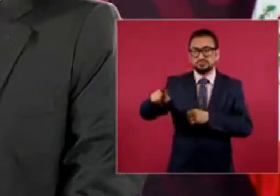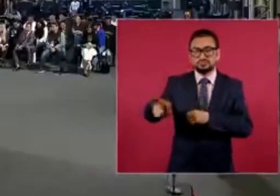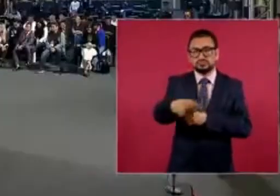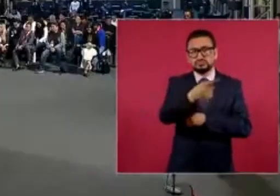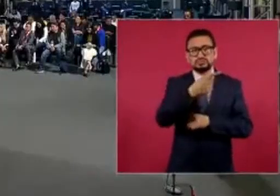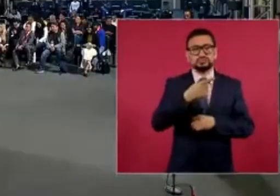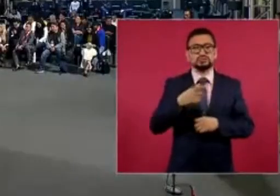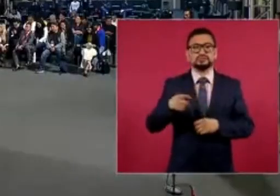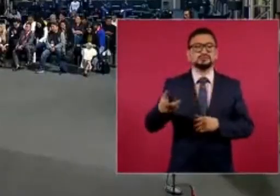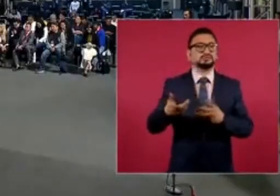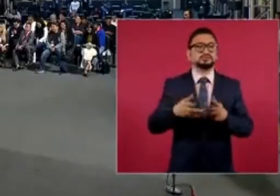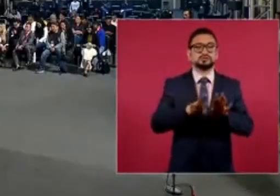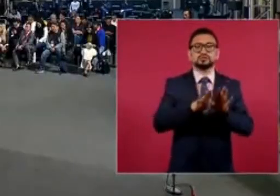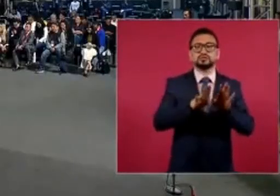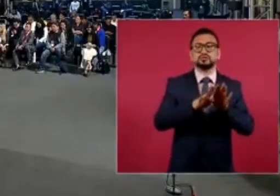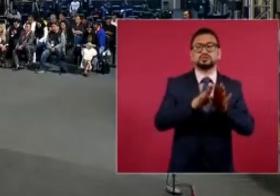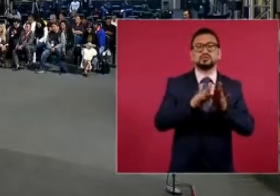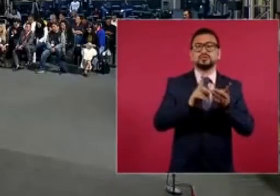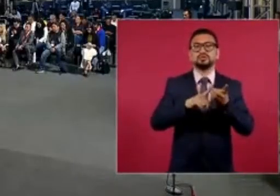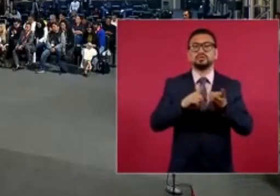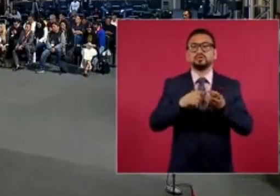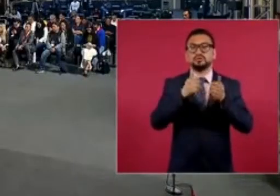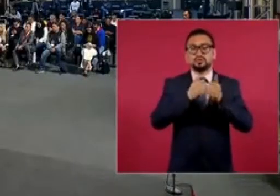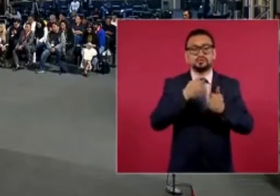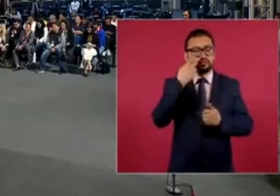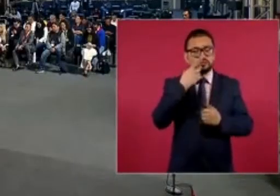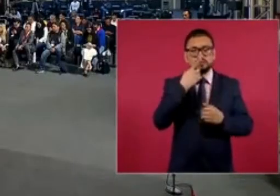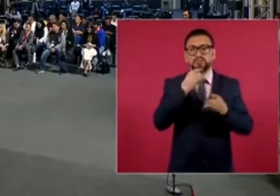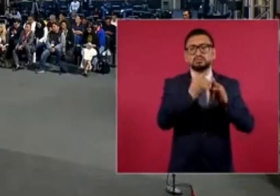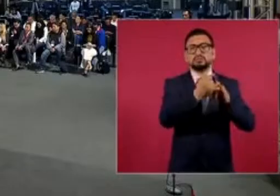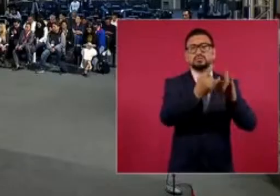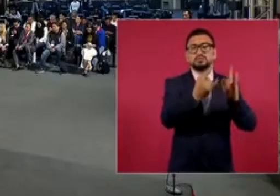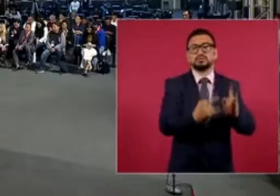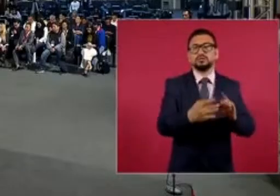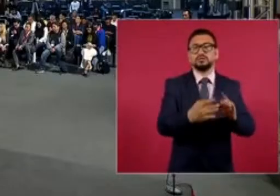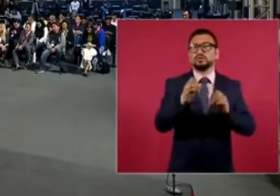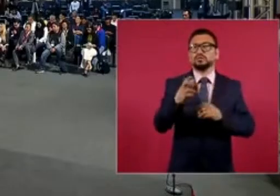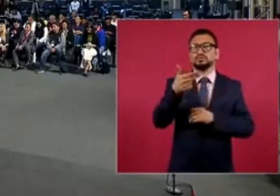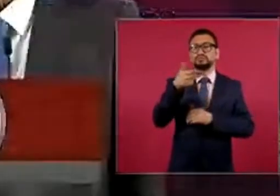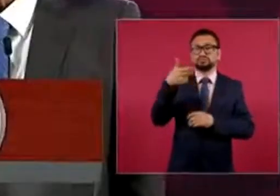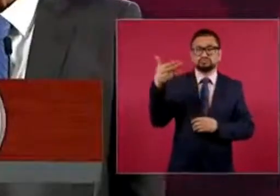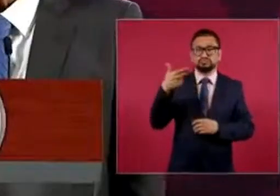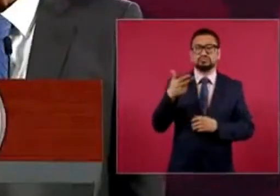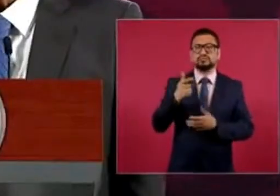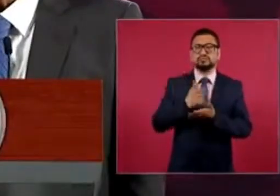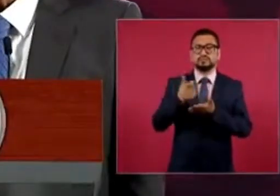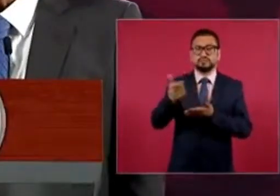y tenían que acampar a la intemperie o en hoteles.